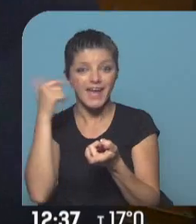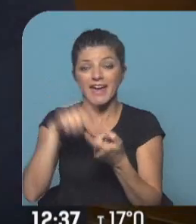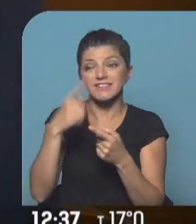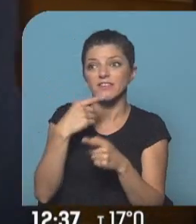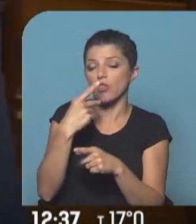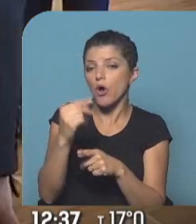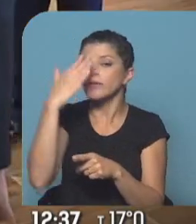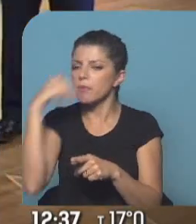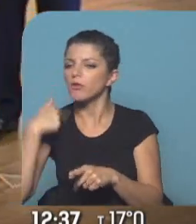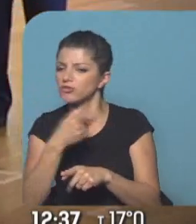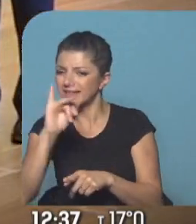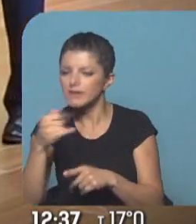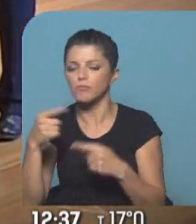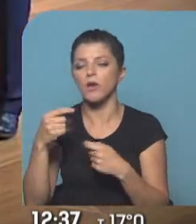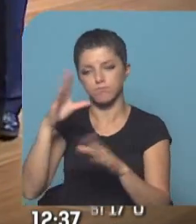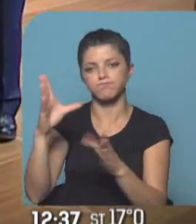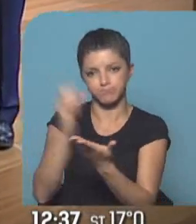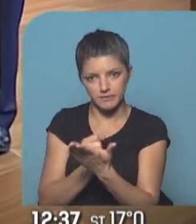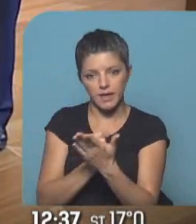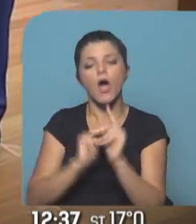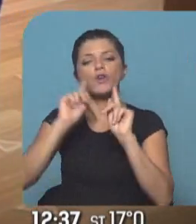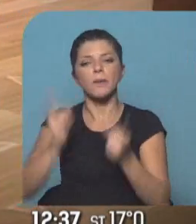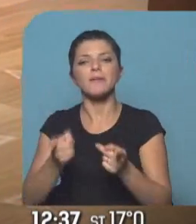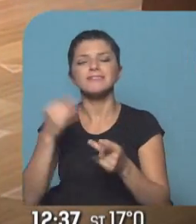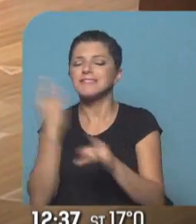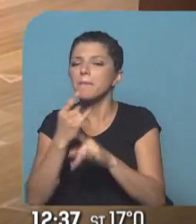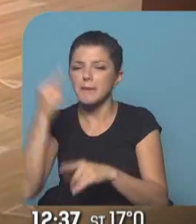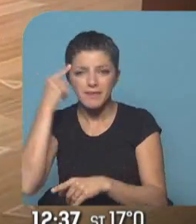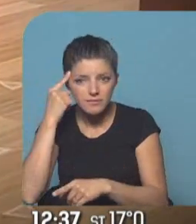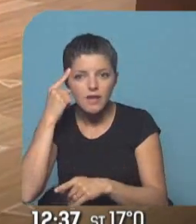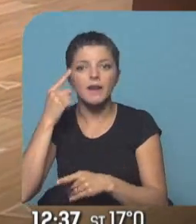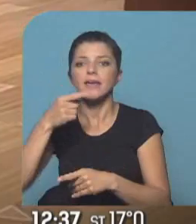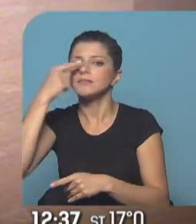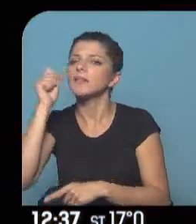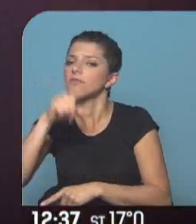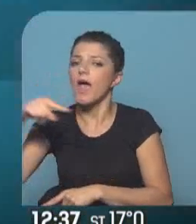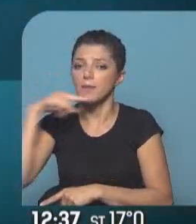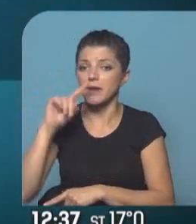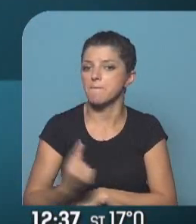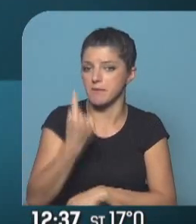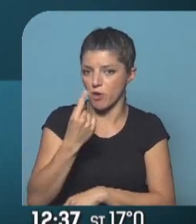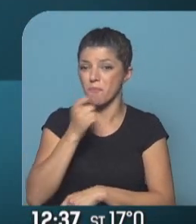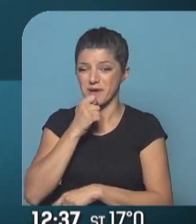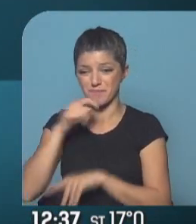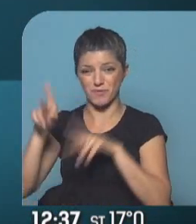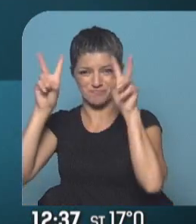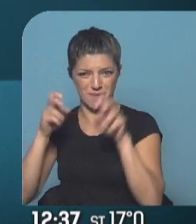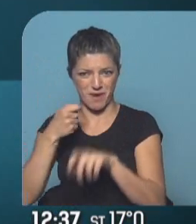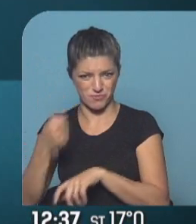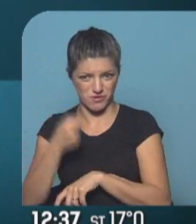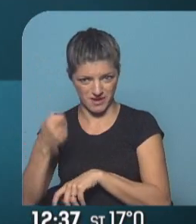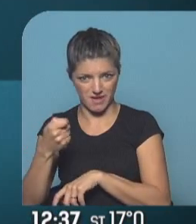la defensa de los intereses alemanes, como en el manejo de la crisis bilateral con Turquía. Ich war noch nie dafür,